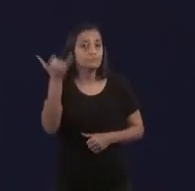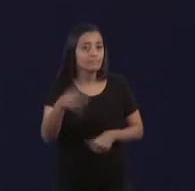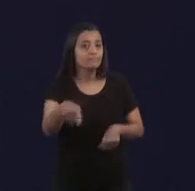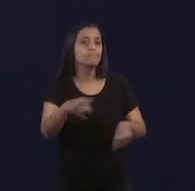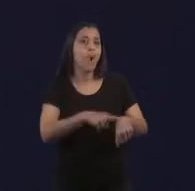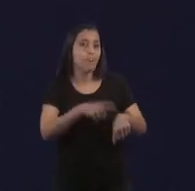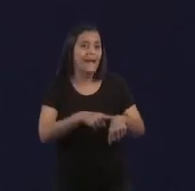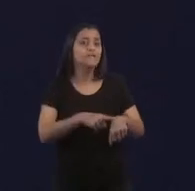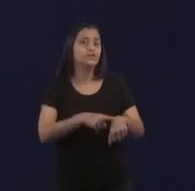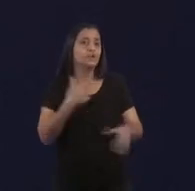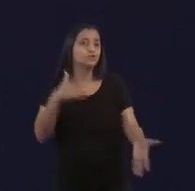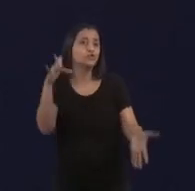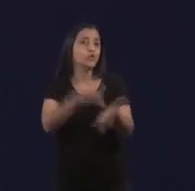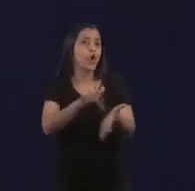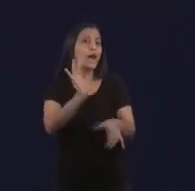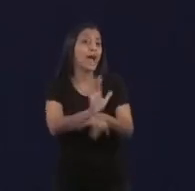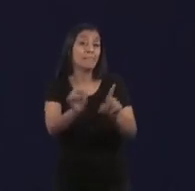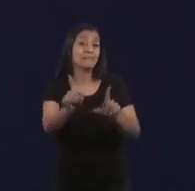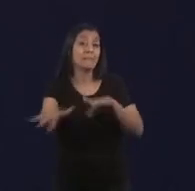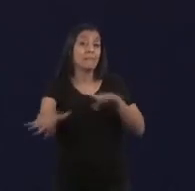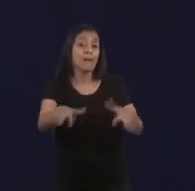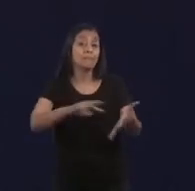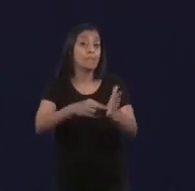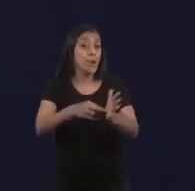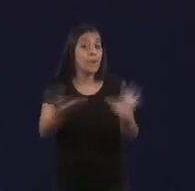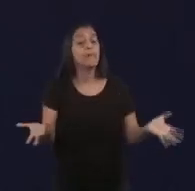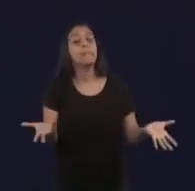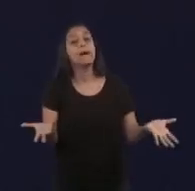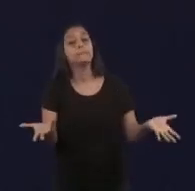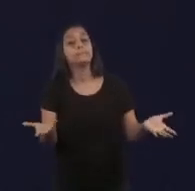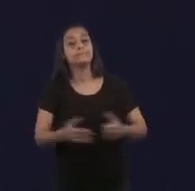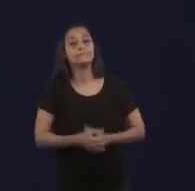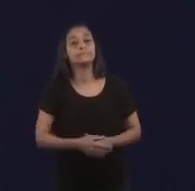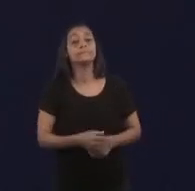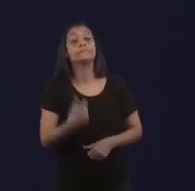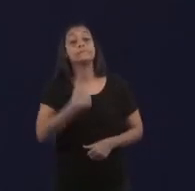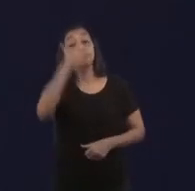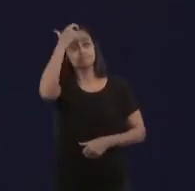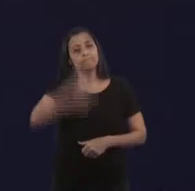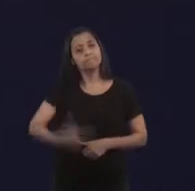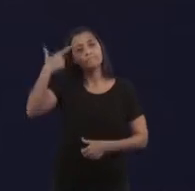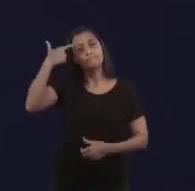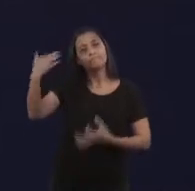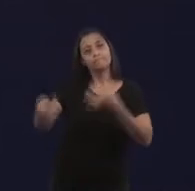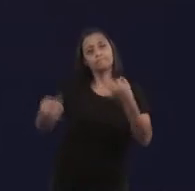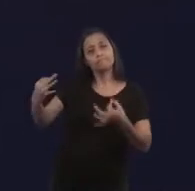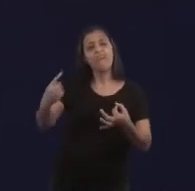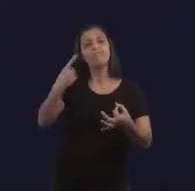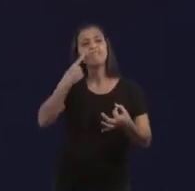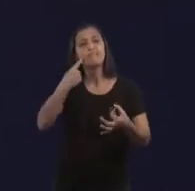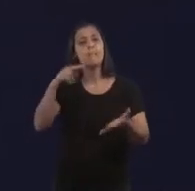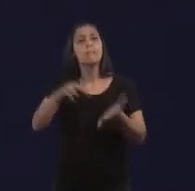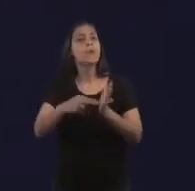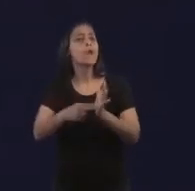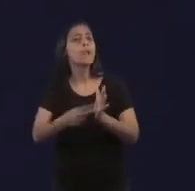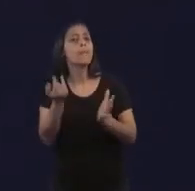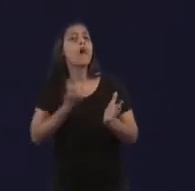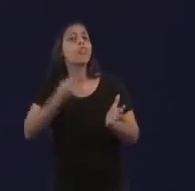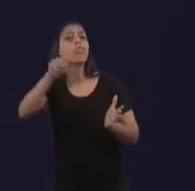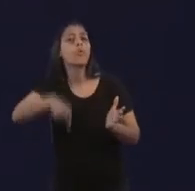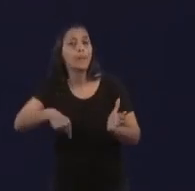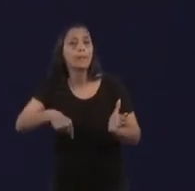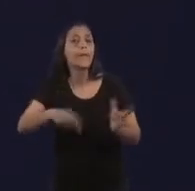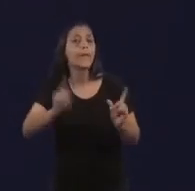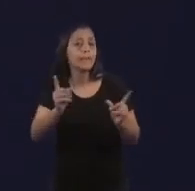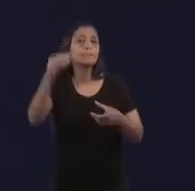conflictos efectivamente uno analiza incluso que las cuestiones sean internas o que sean externas, digamos.